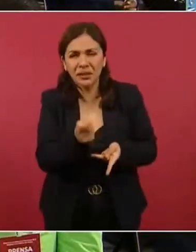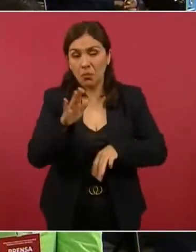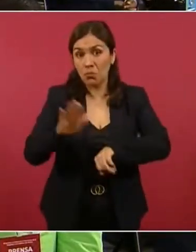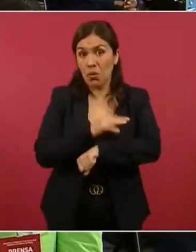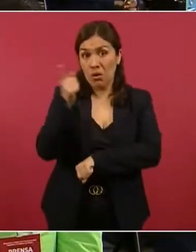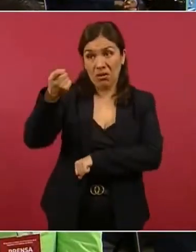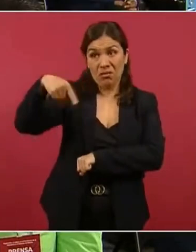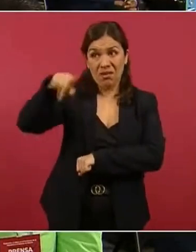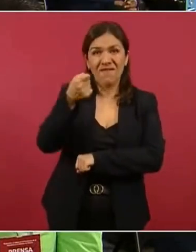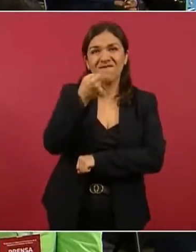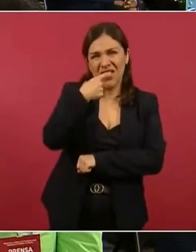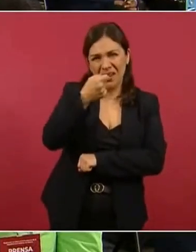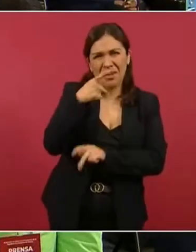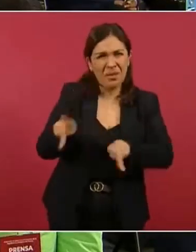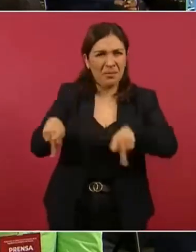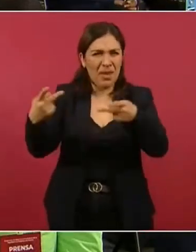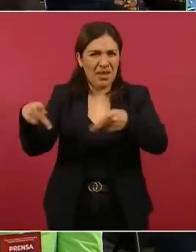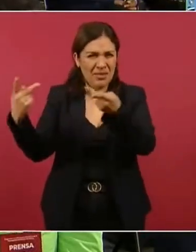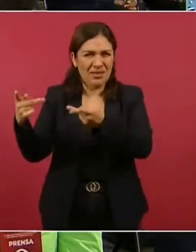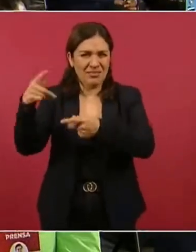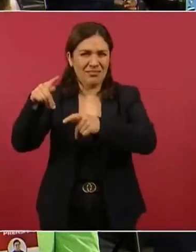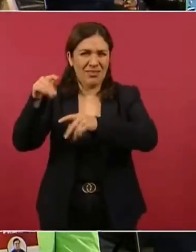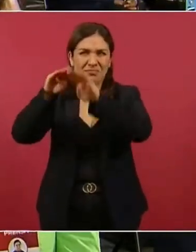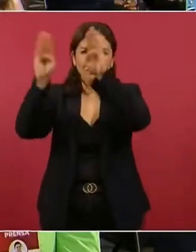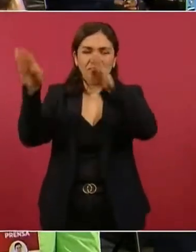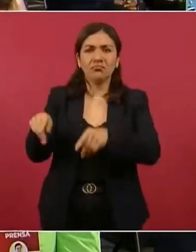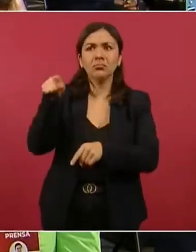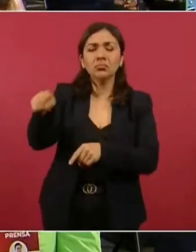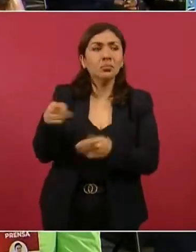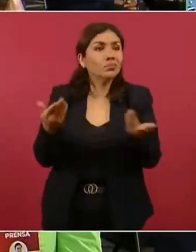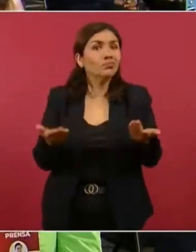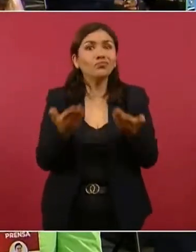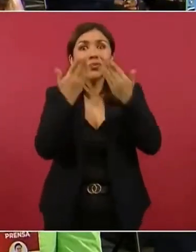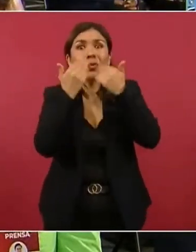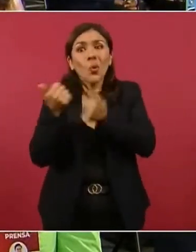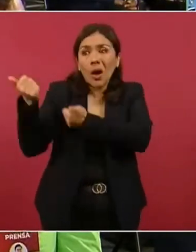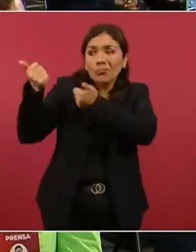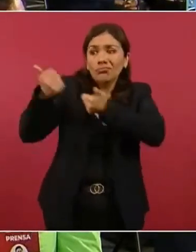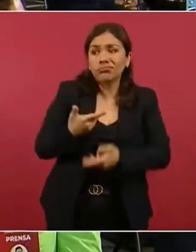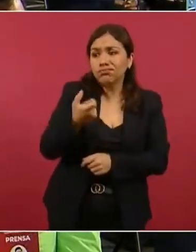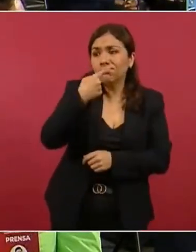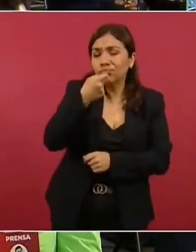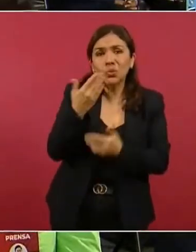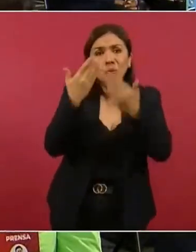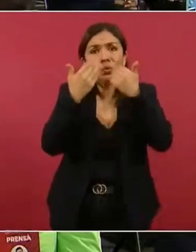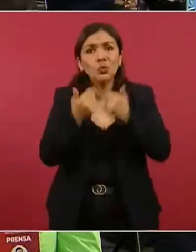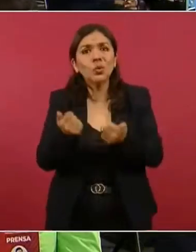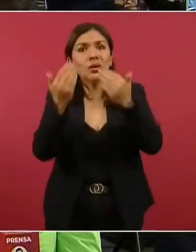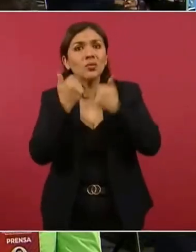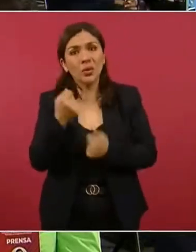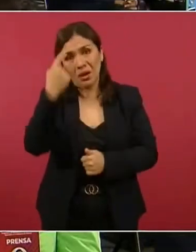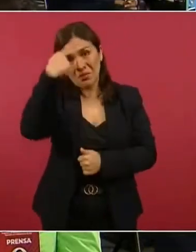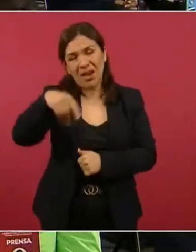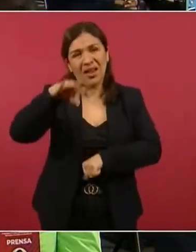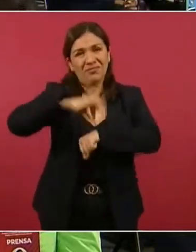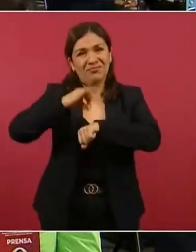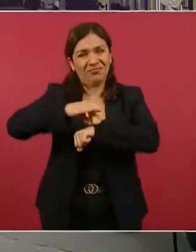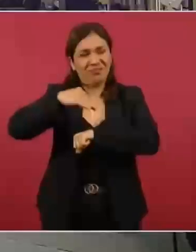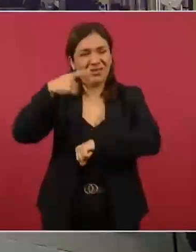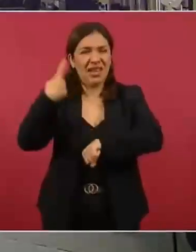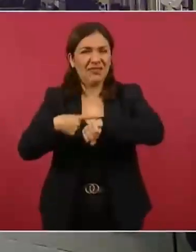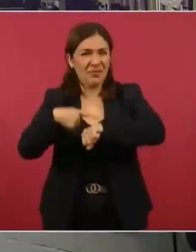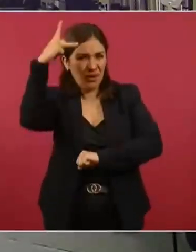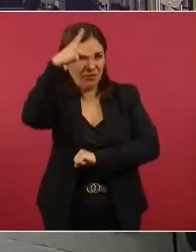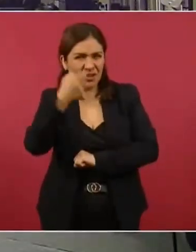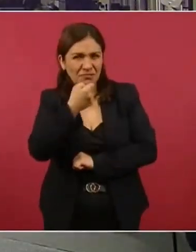las farmacias, que porque no hay abasto de estos medicamentos psiquiátricos. Yo creo que sí hay